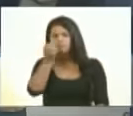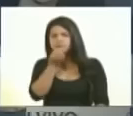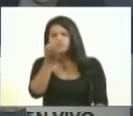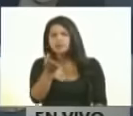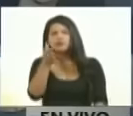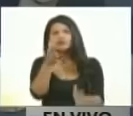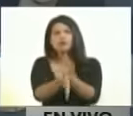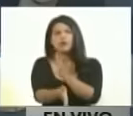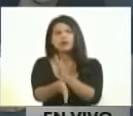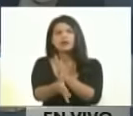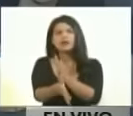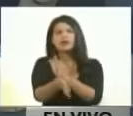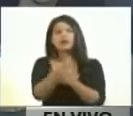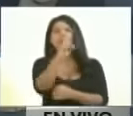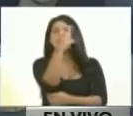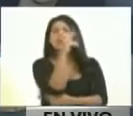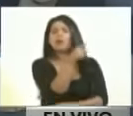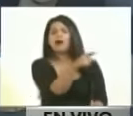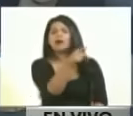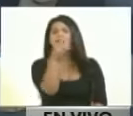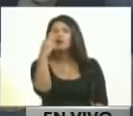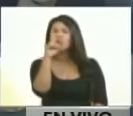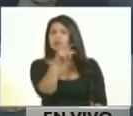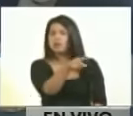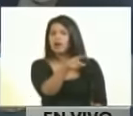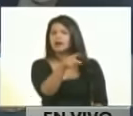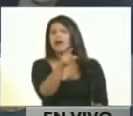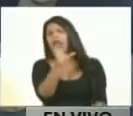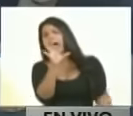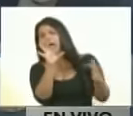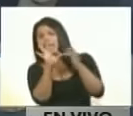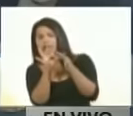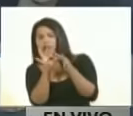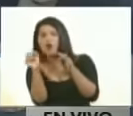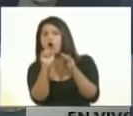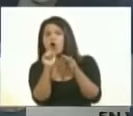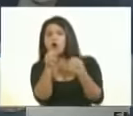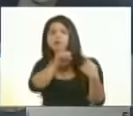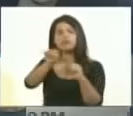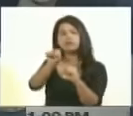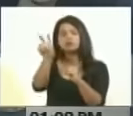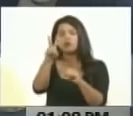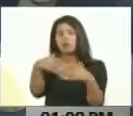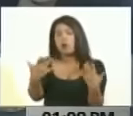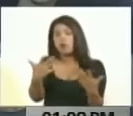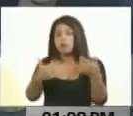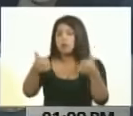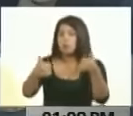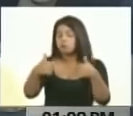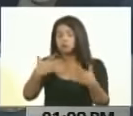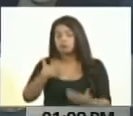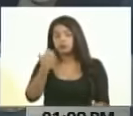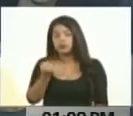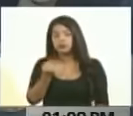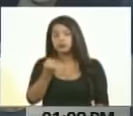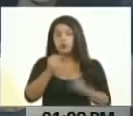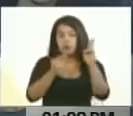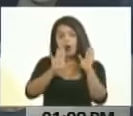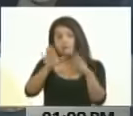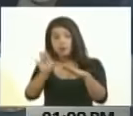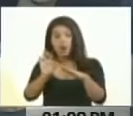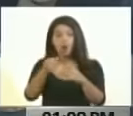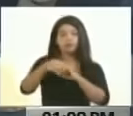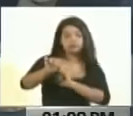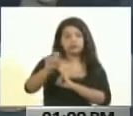postura de Uruguay. ¿Es aliado en este momento de Venezuela o es enemigo de Venezuela en esta